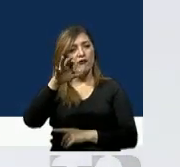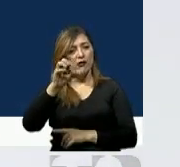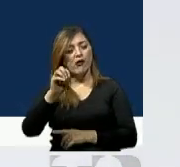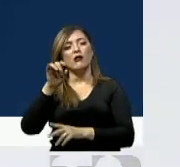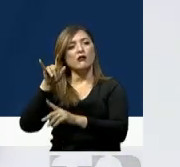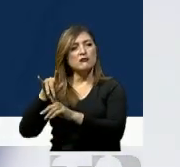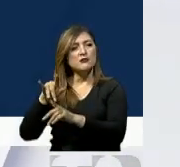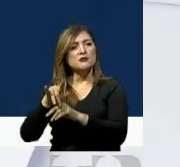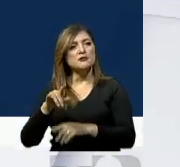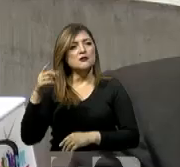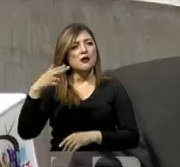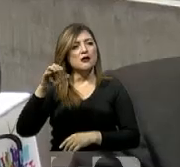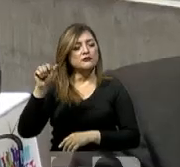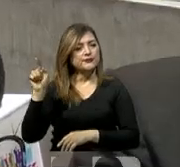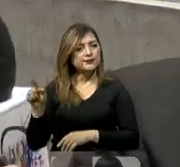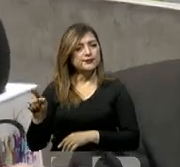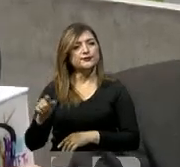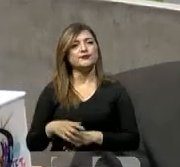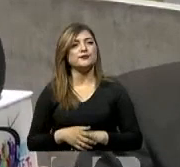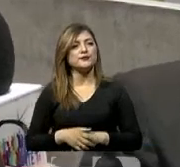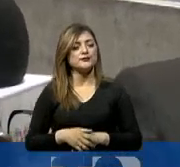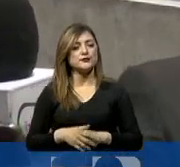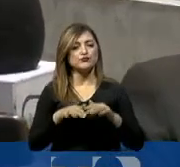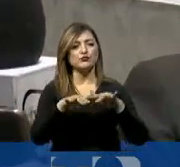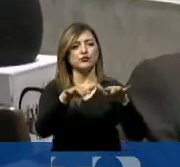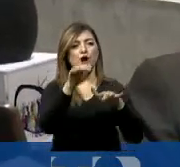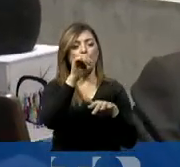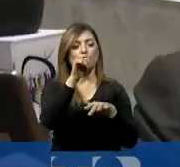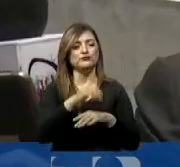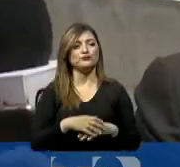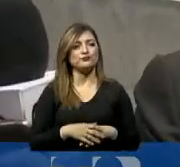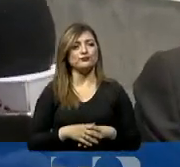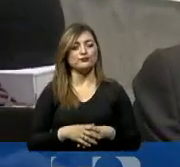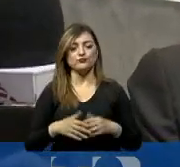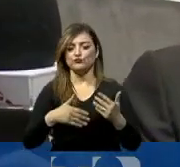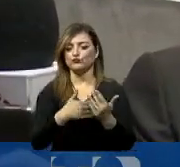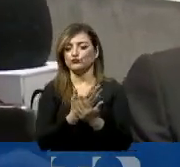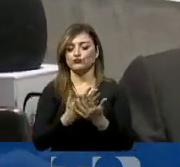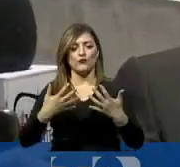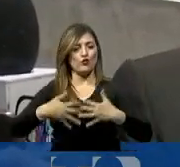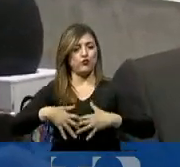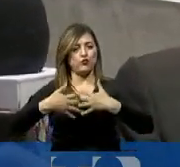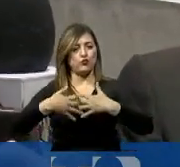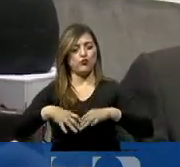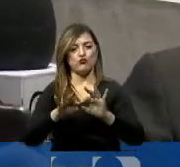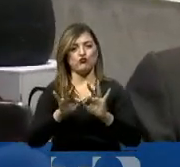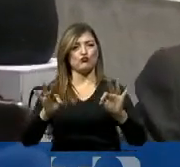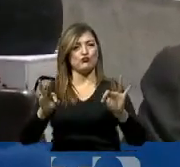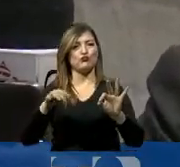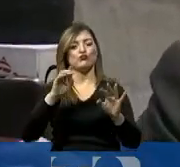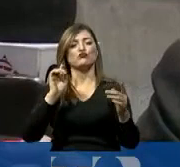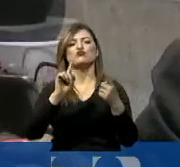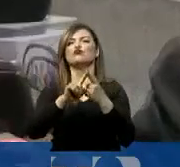Yaruquí, El Quinche y Guayabamba. Que van a estar abastecidas desde esta nueva fuente y esta nueva planta hasta el